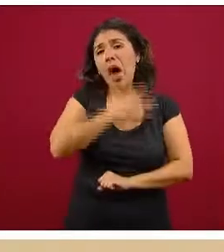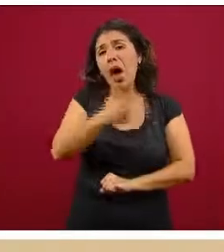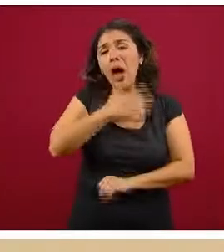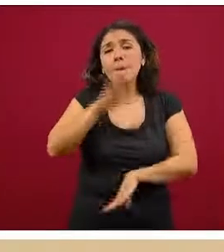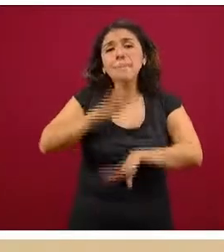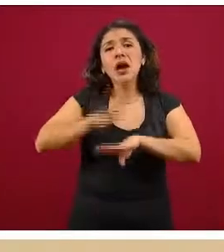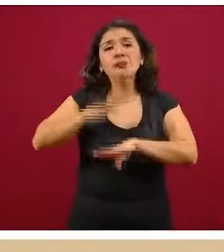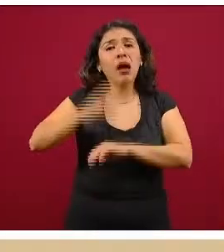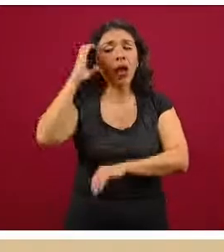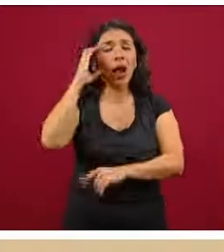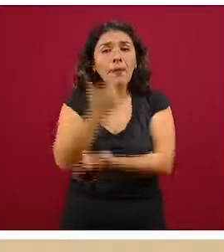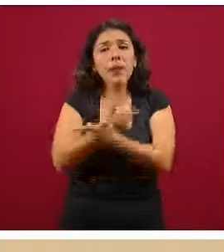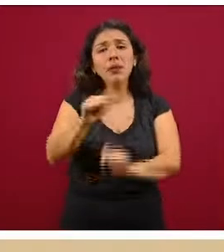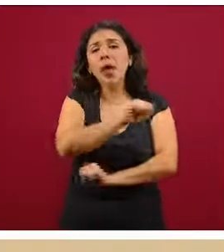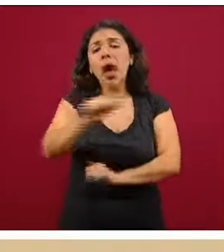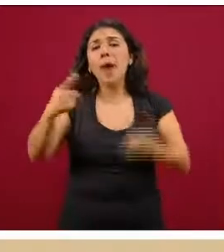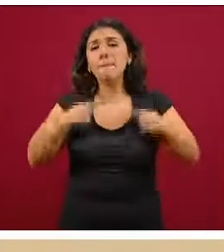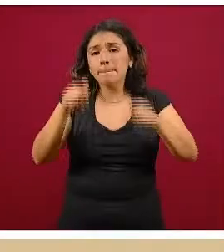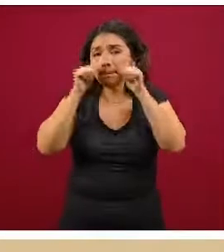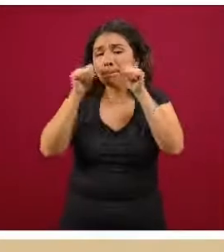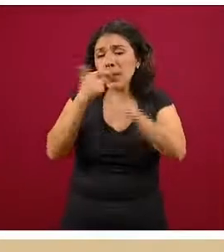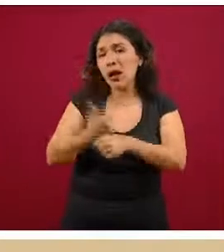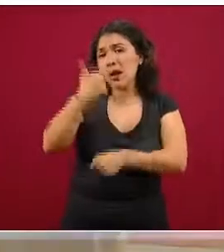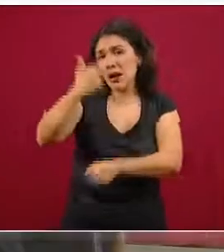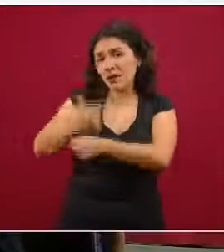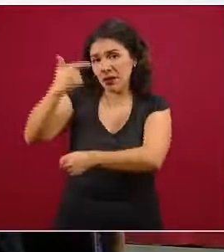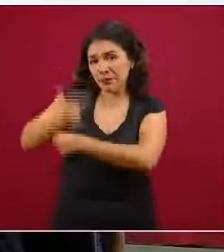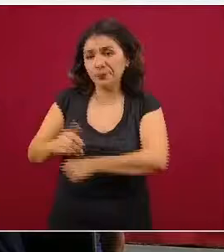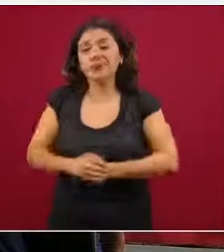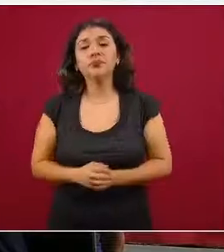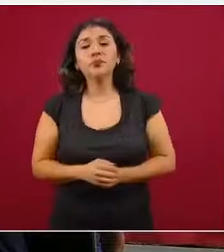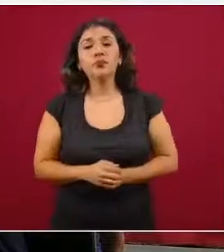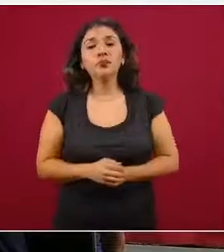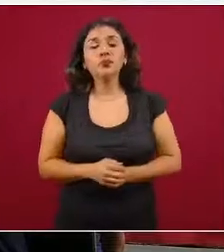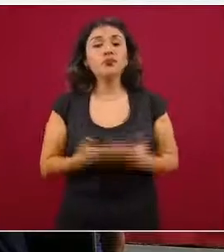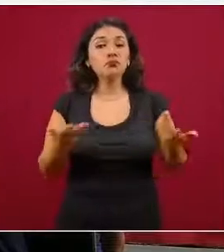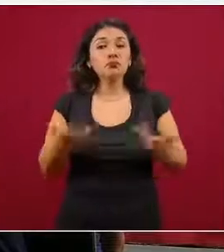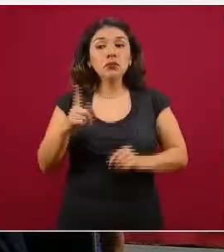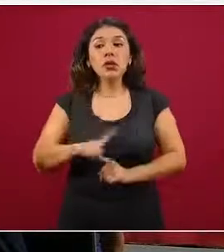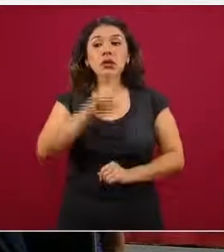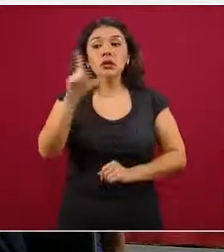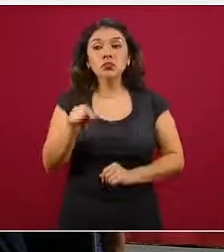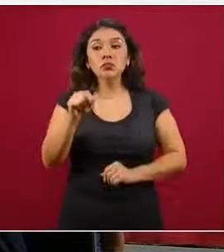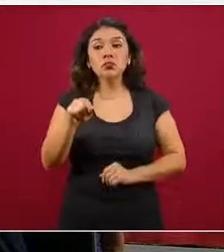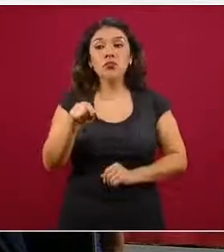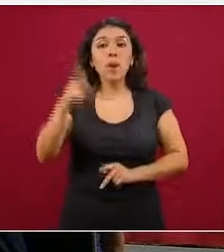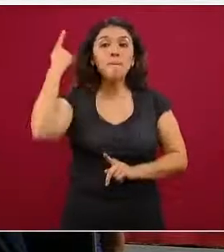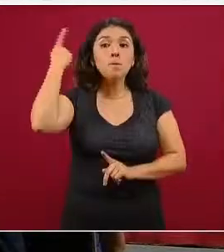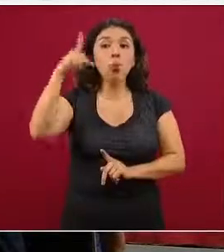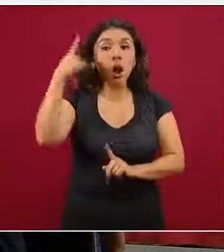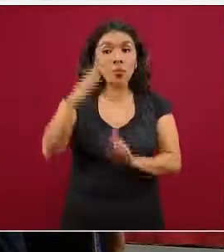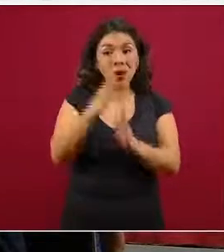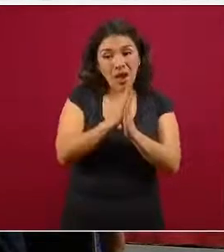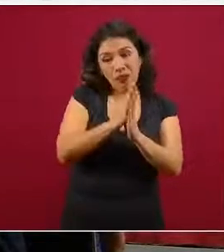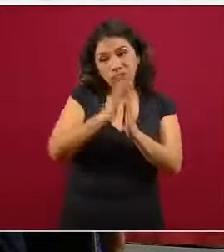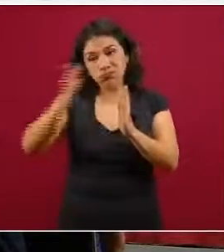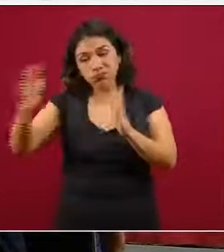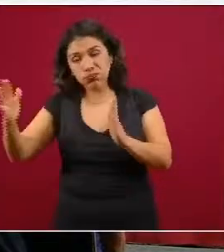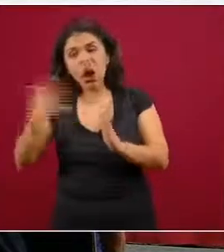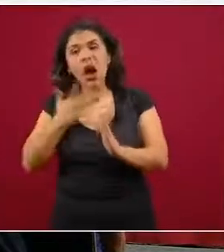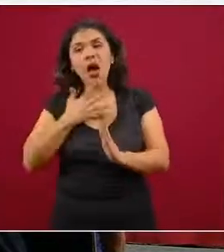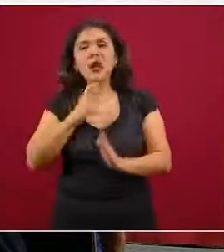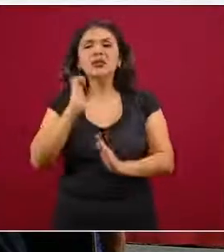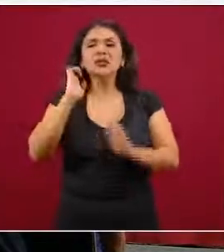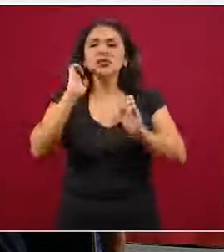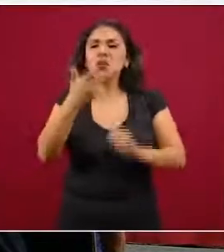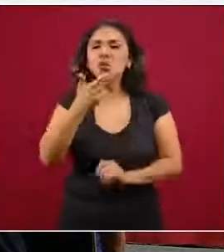camas para los pacientes graves. Después, y prácticamente a partir de Puebla a la derecha y hasta Chihuahua,